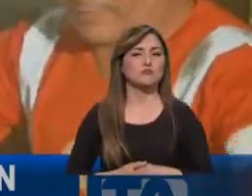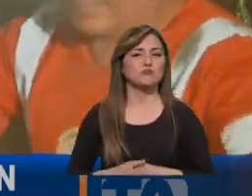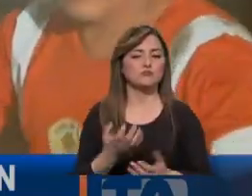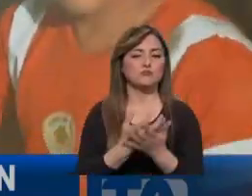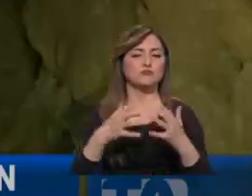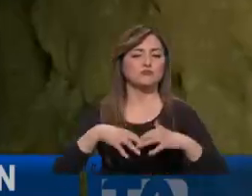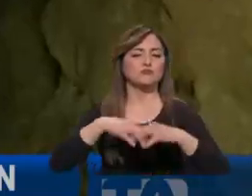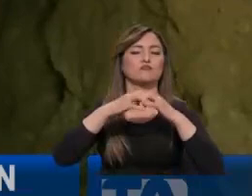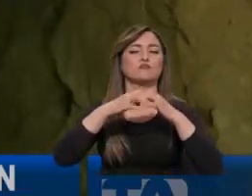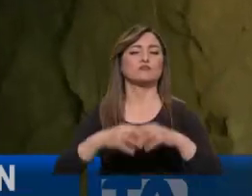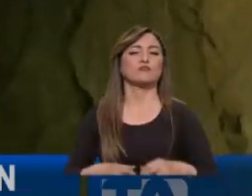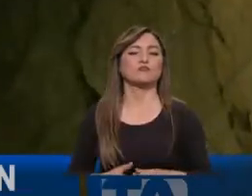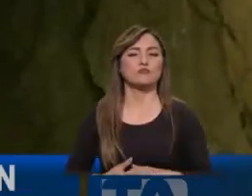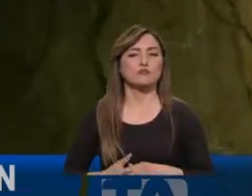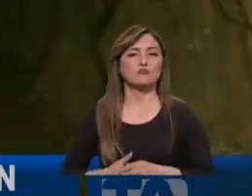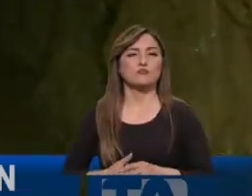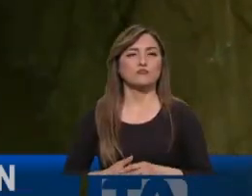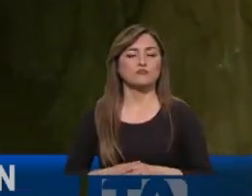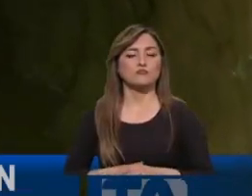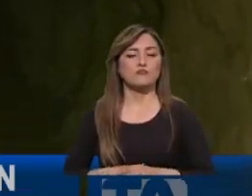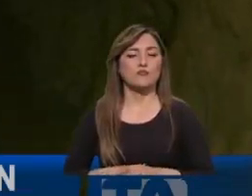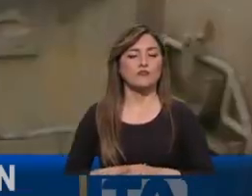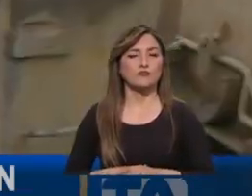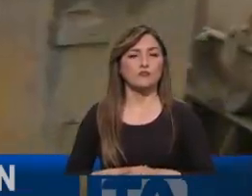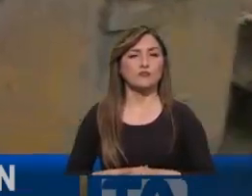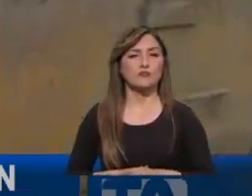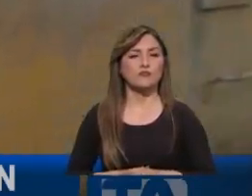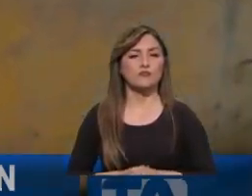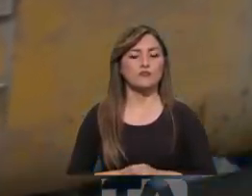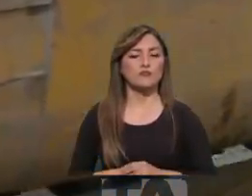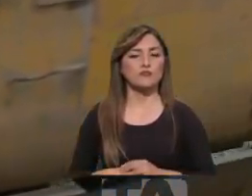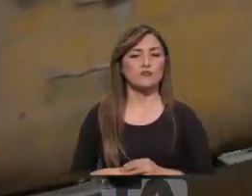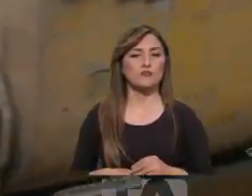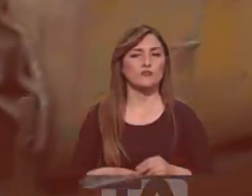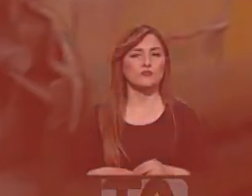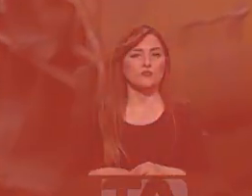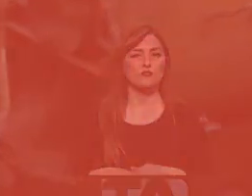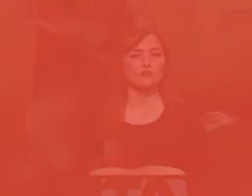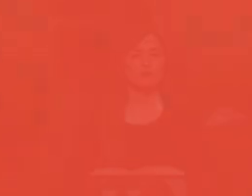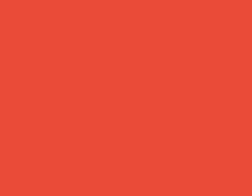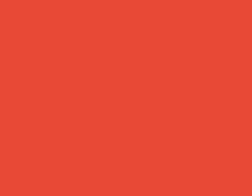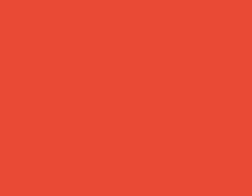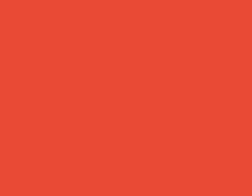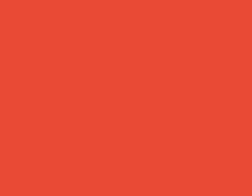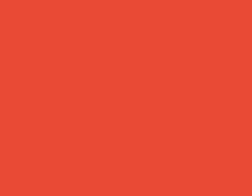reactivación económica del país. En Quito, Freddy Paredes, 24 horas.